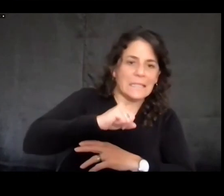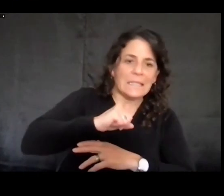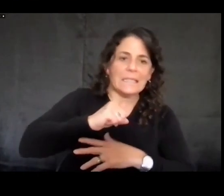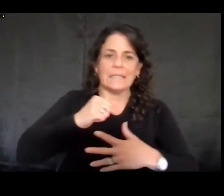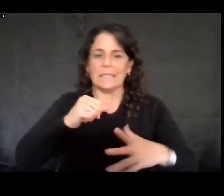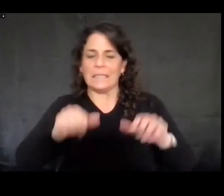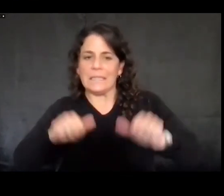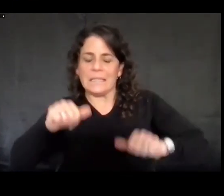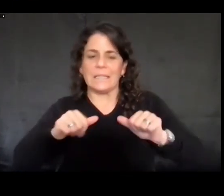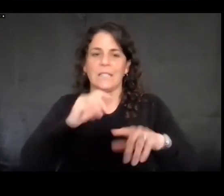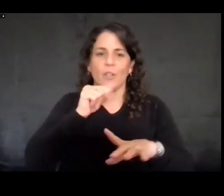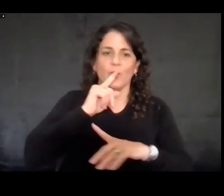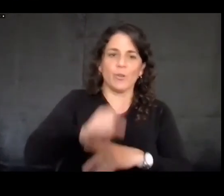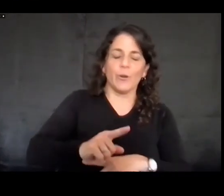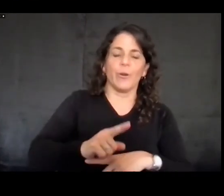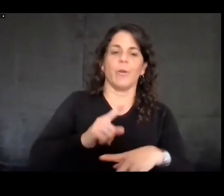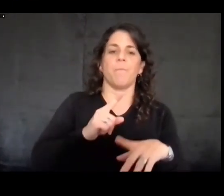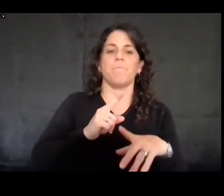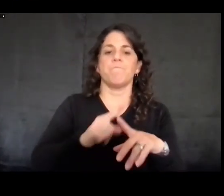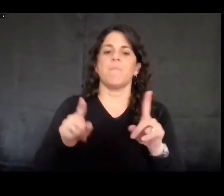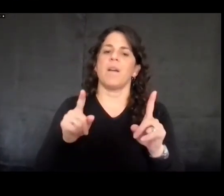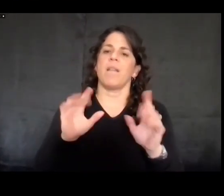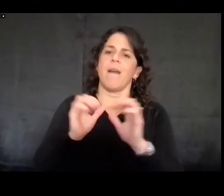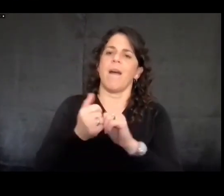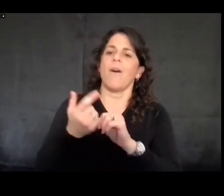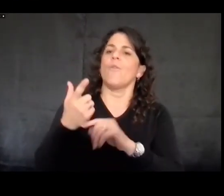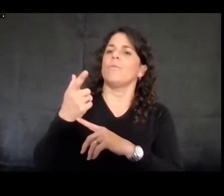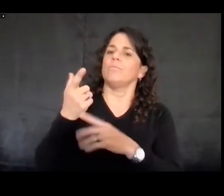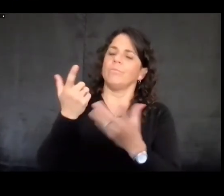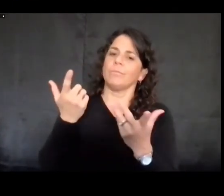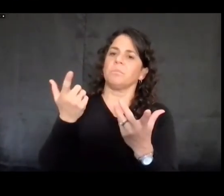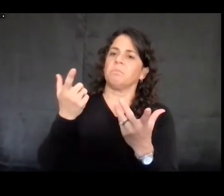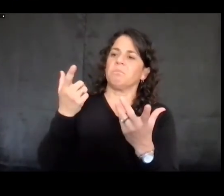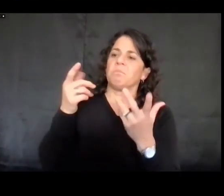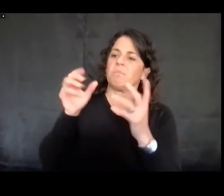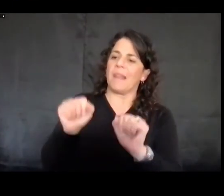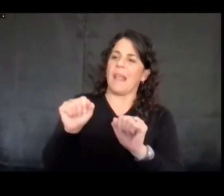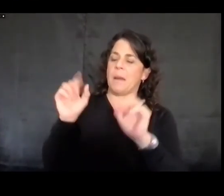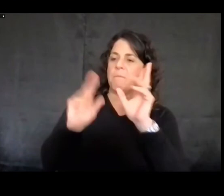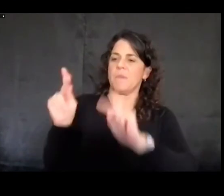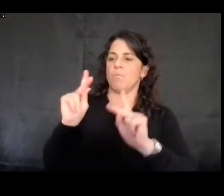a la gente de que la vacuna esté segura